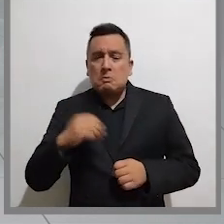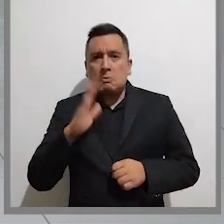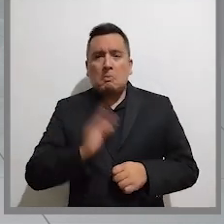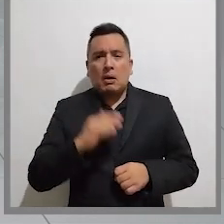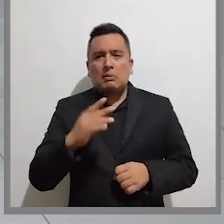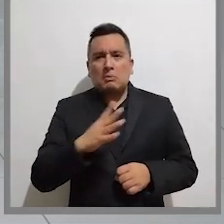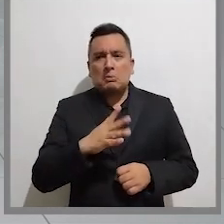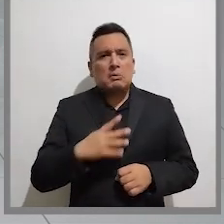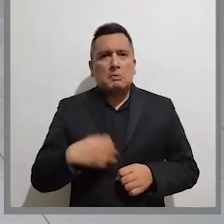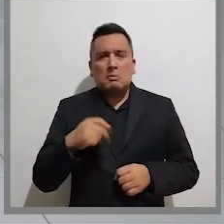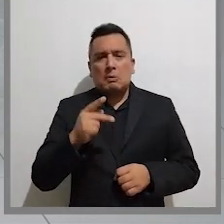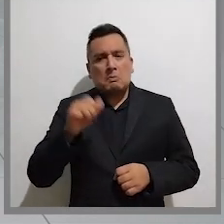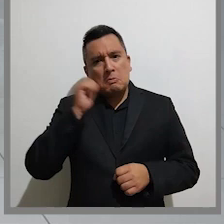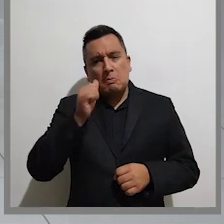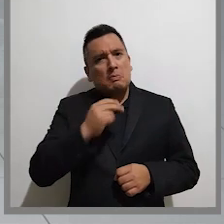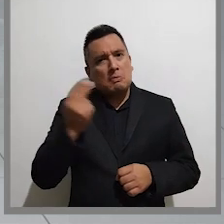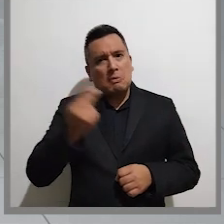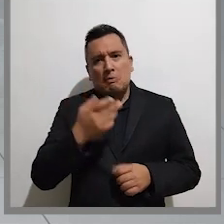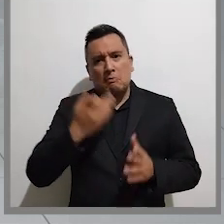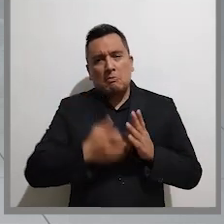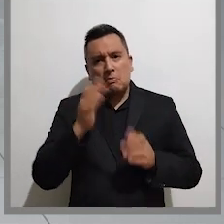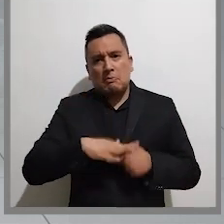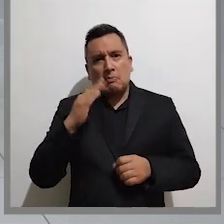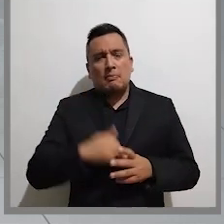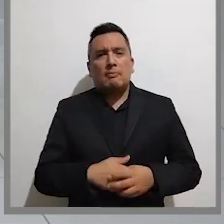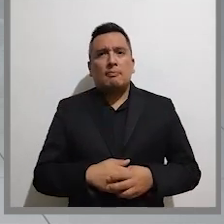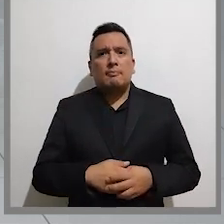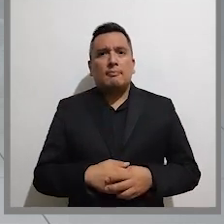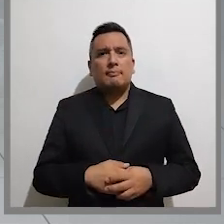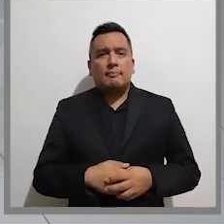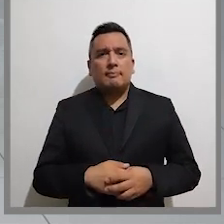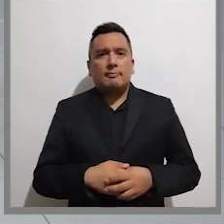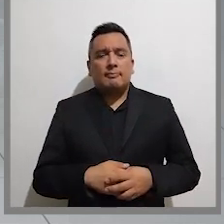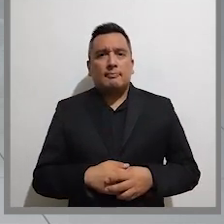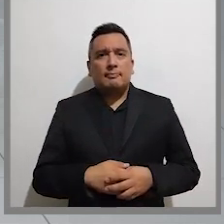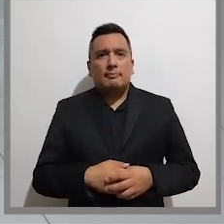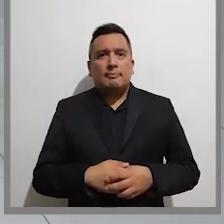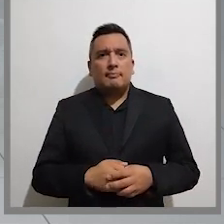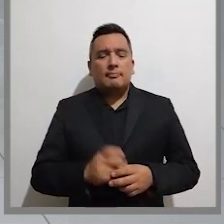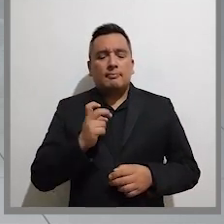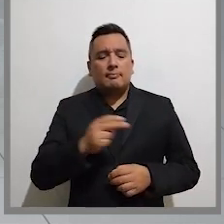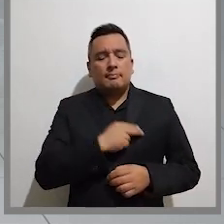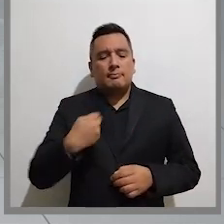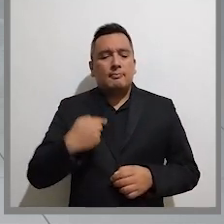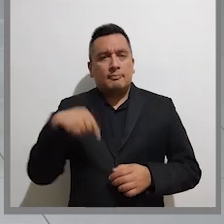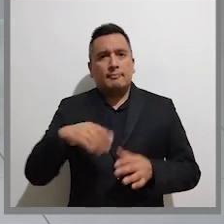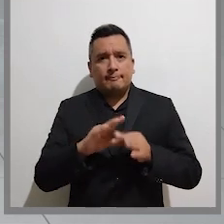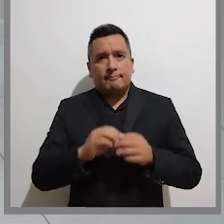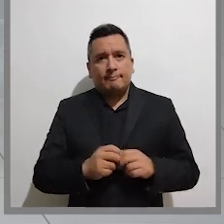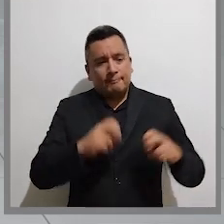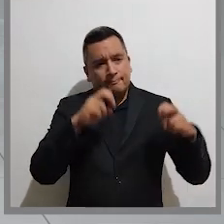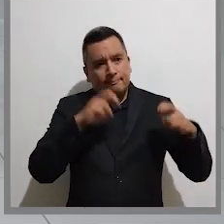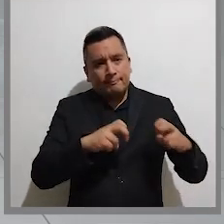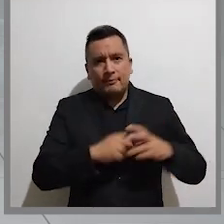trabajando. Se ha avanzado, pero siempre es necesario y falta mucho por hacer. Y precisamente una de las cosas que vamos a abordar el día de hoy con la